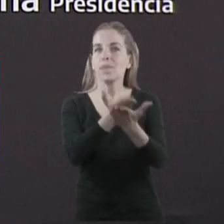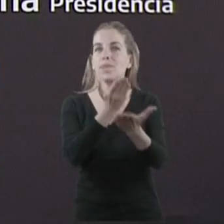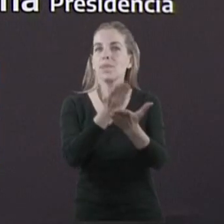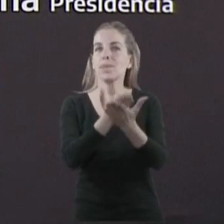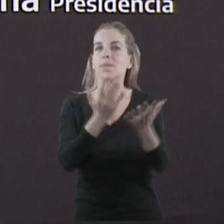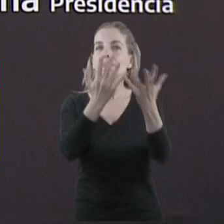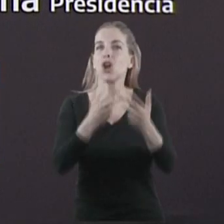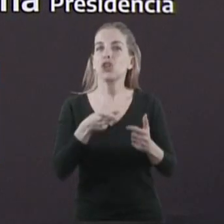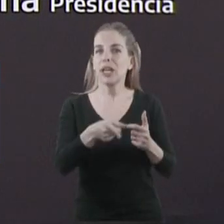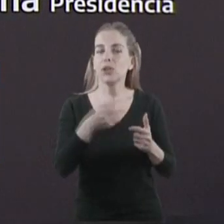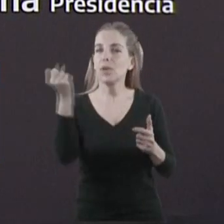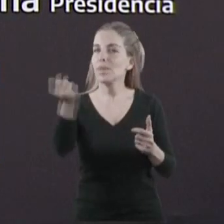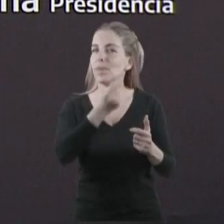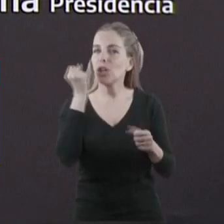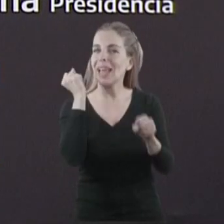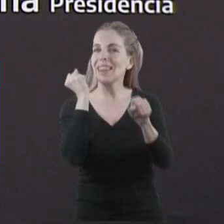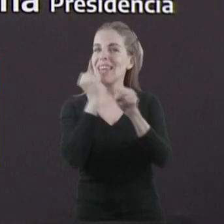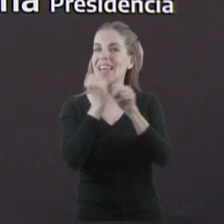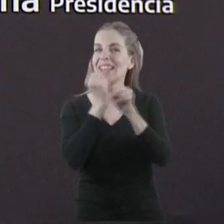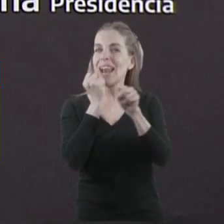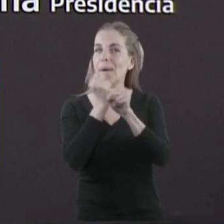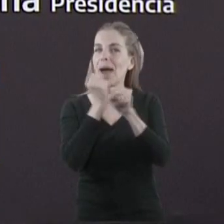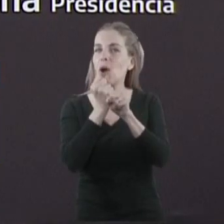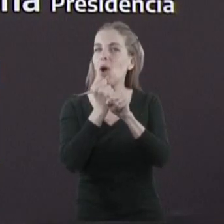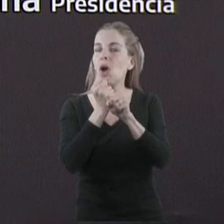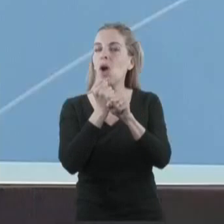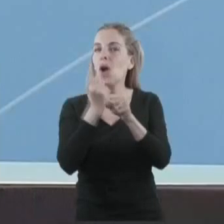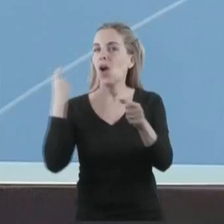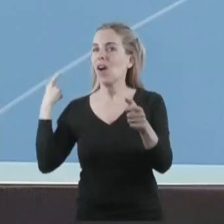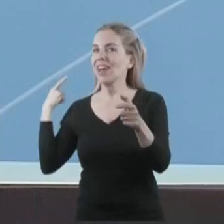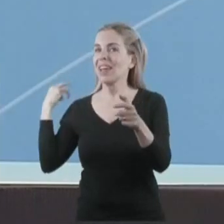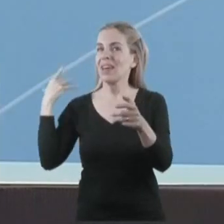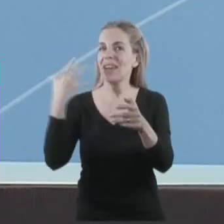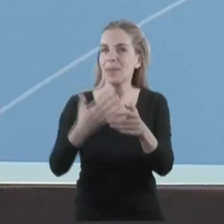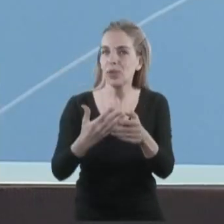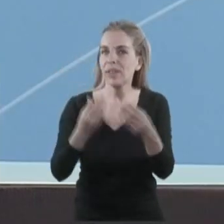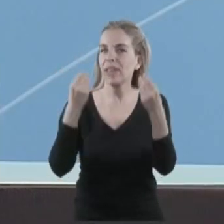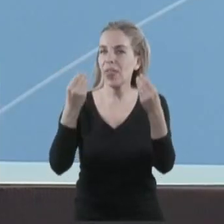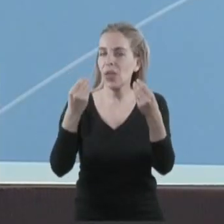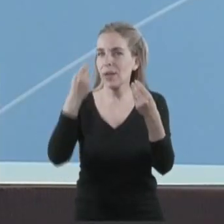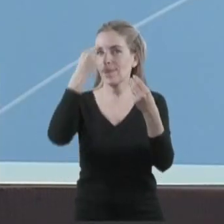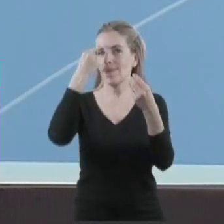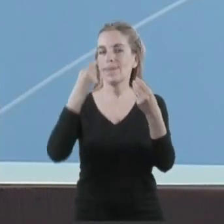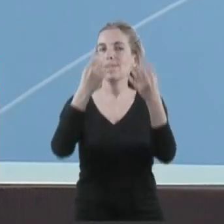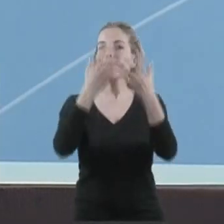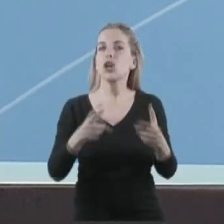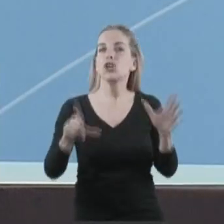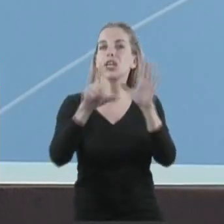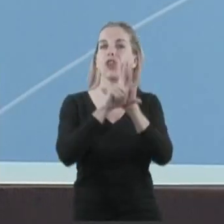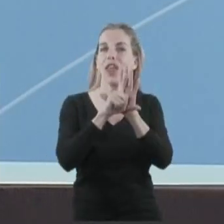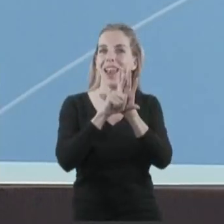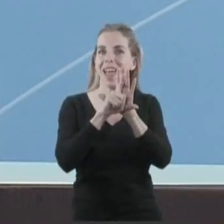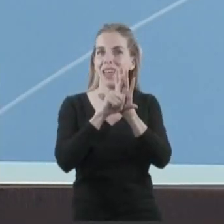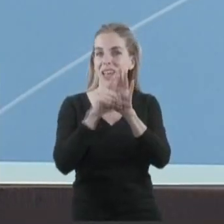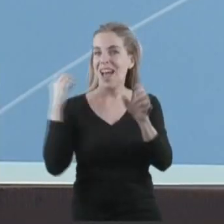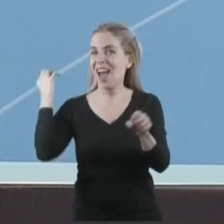y el valor de la gestión, del trabajo que hay detrás de la articulación de un proyecto de ley importante